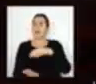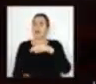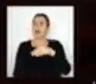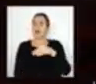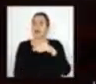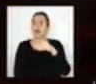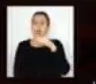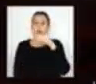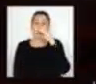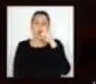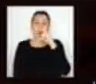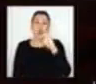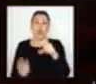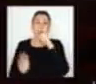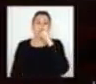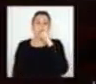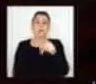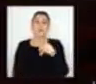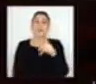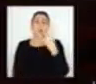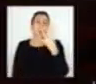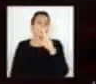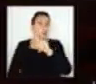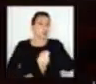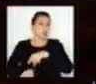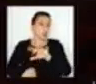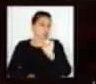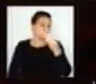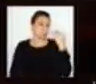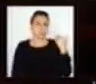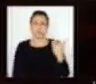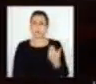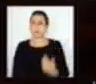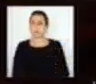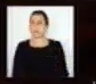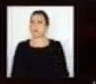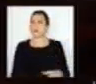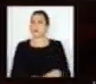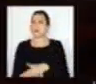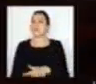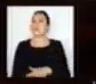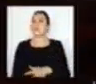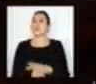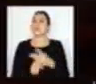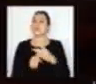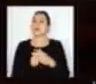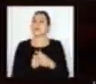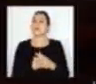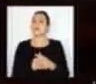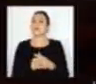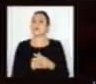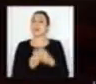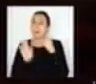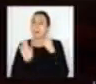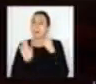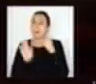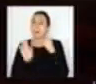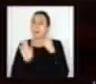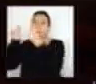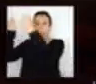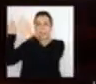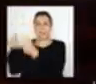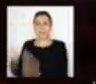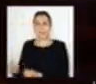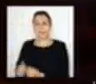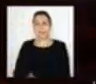más. En el contexto de una exposición de paneles hechos por una